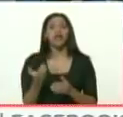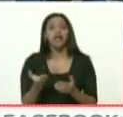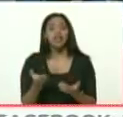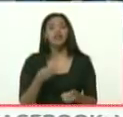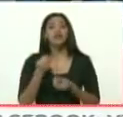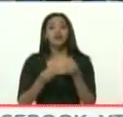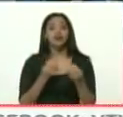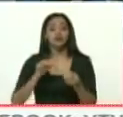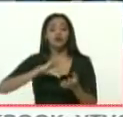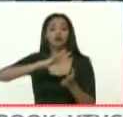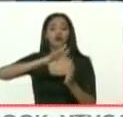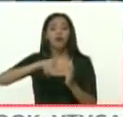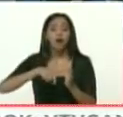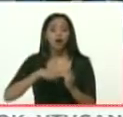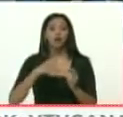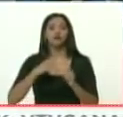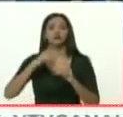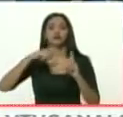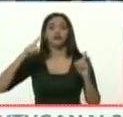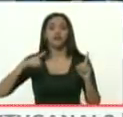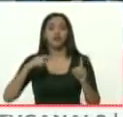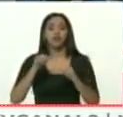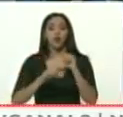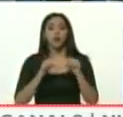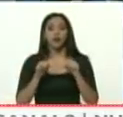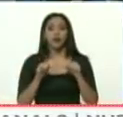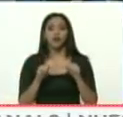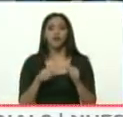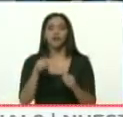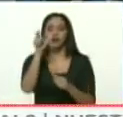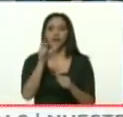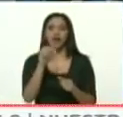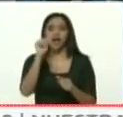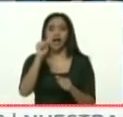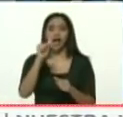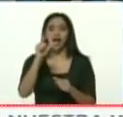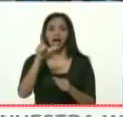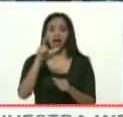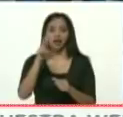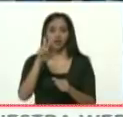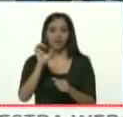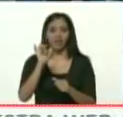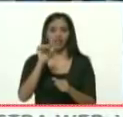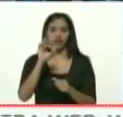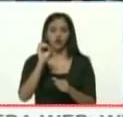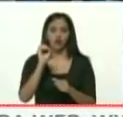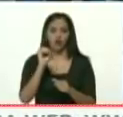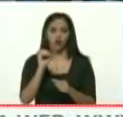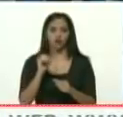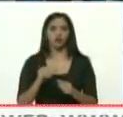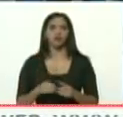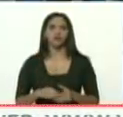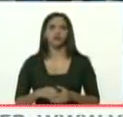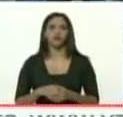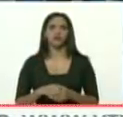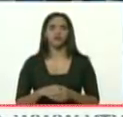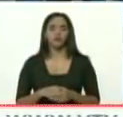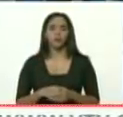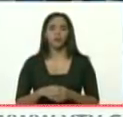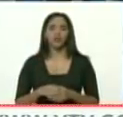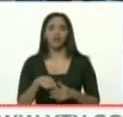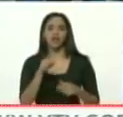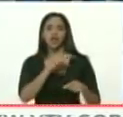sido sustraído de Corpolec por el ciudadano Albeiro José Alzate Alzate, gerente